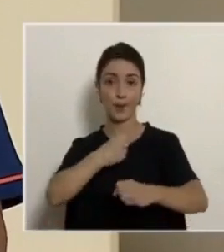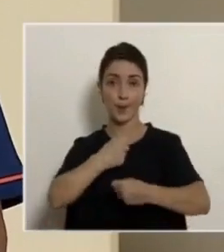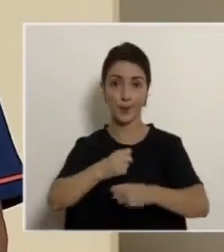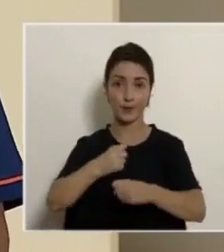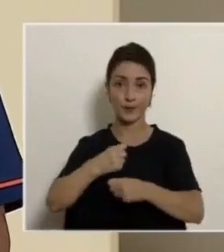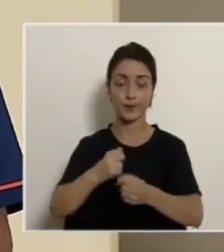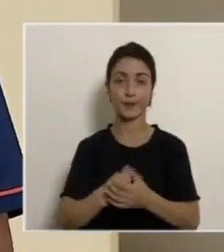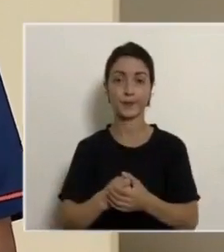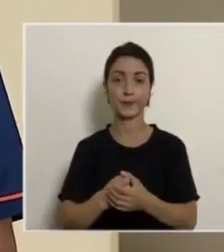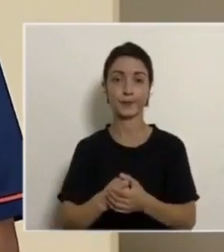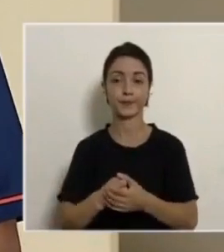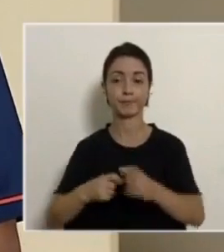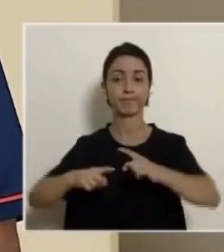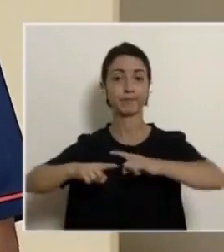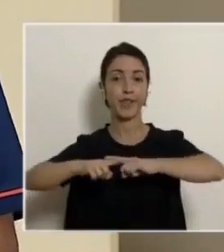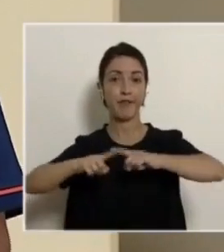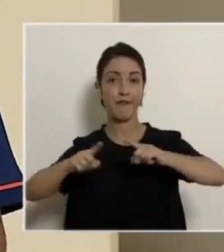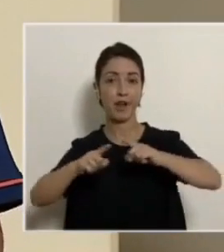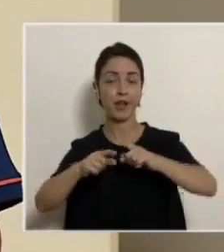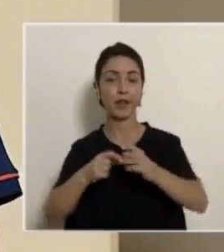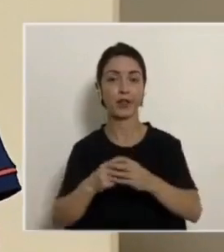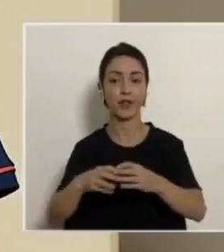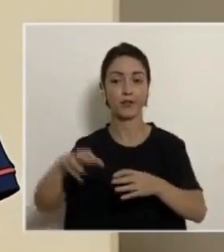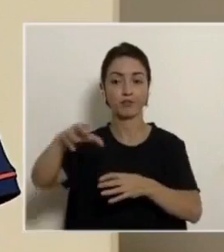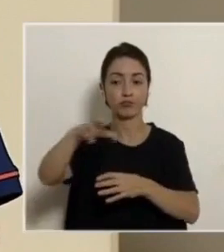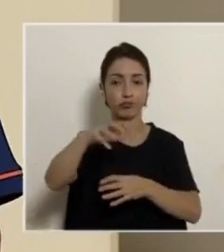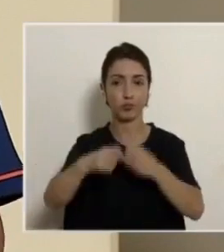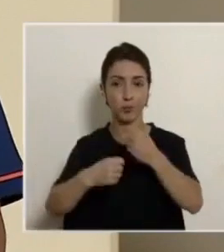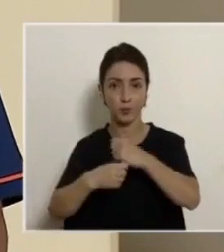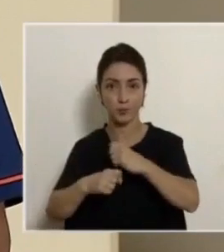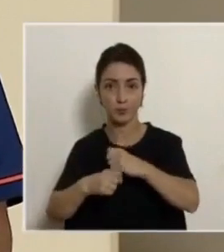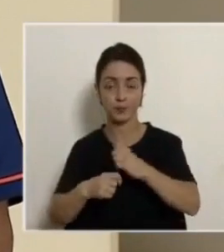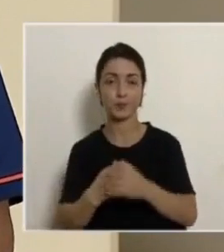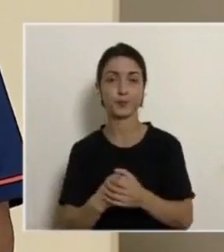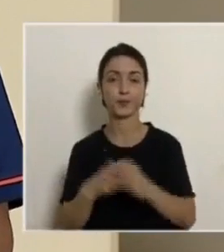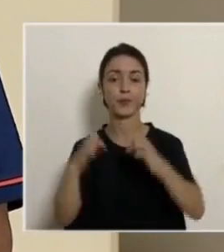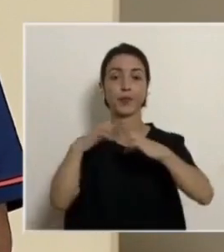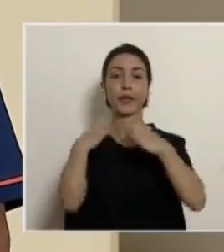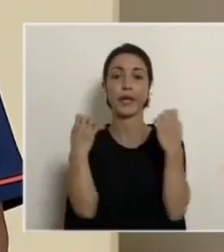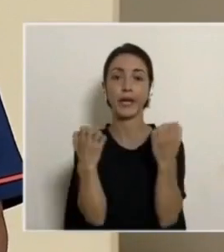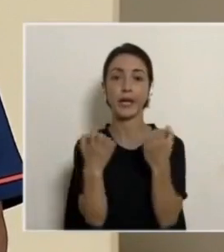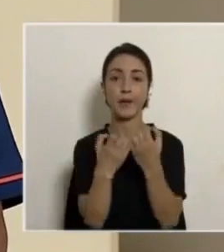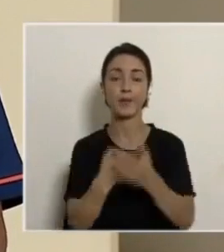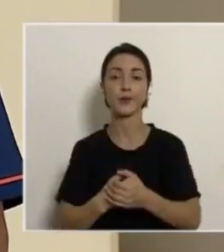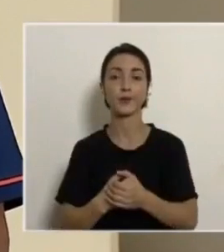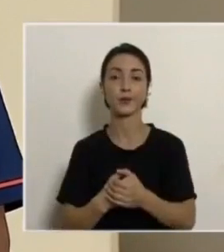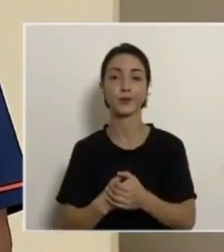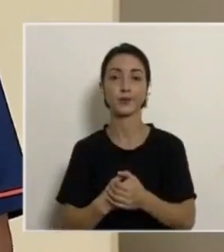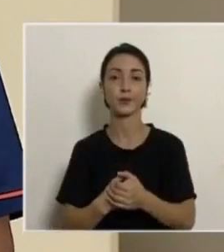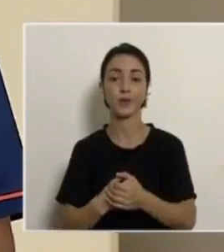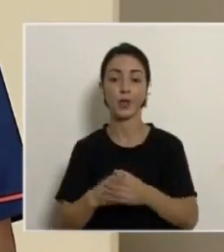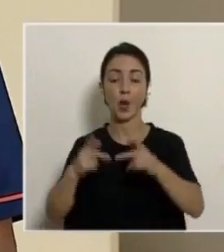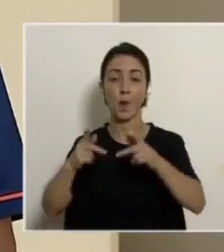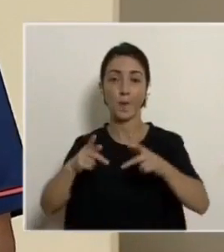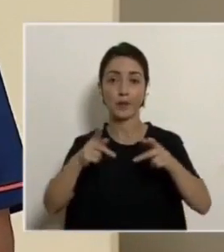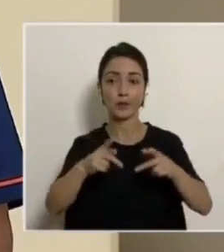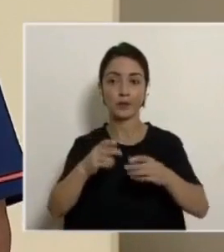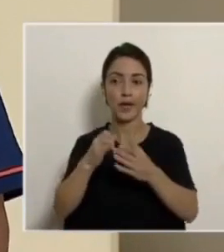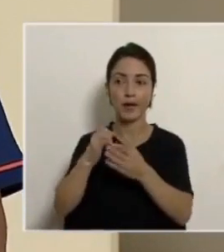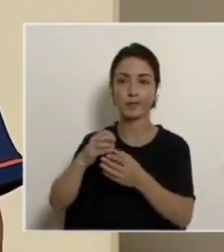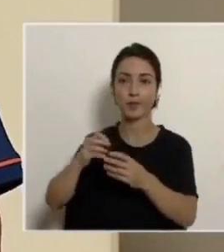de diferentes gobiernos locales. Se han articulado equipos, además, con personal de inspectores